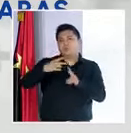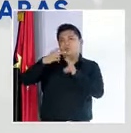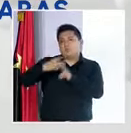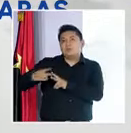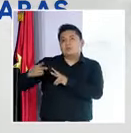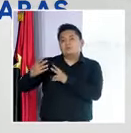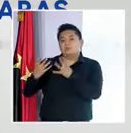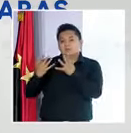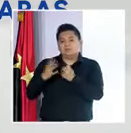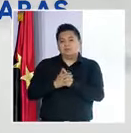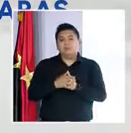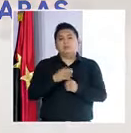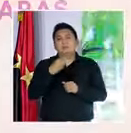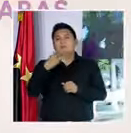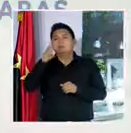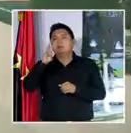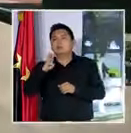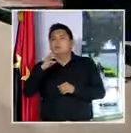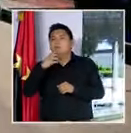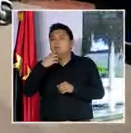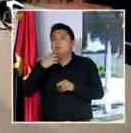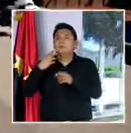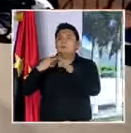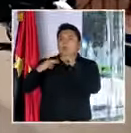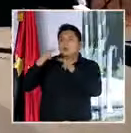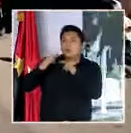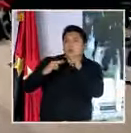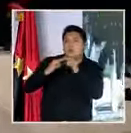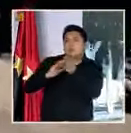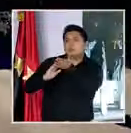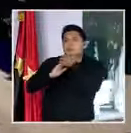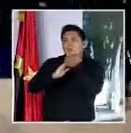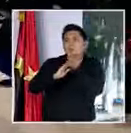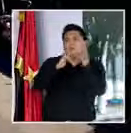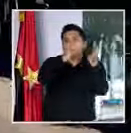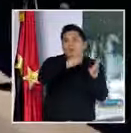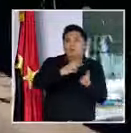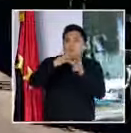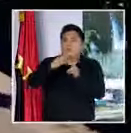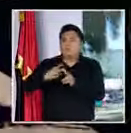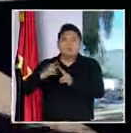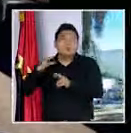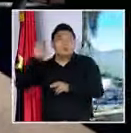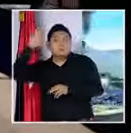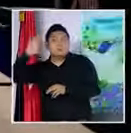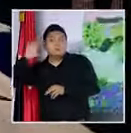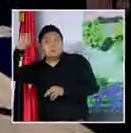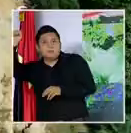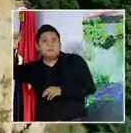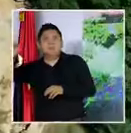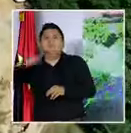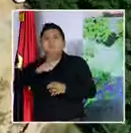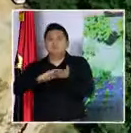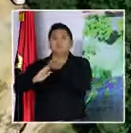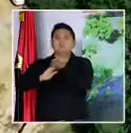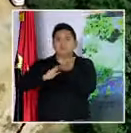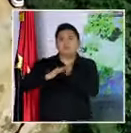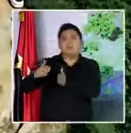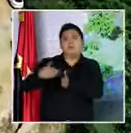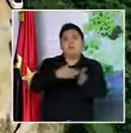105 mil pesos serán para la intervención del corredor vial El Zulia Ocaña Aguas Claras. Más de 1 millón